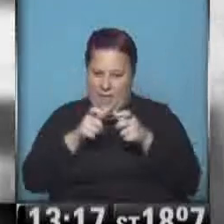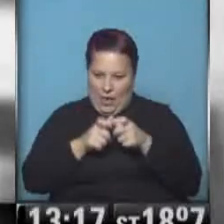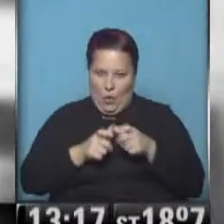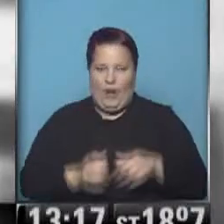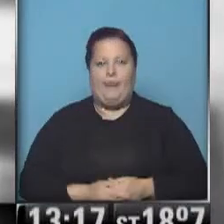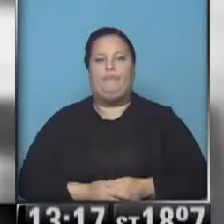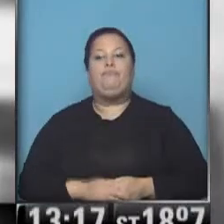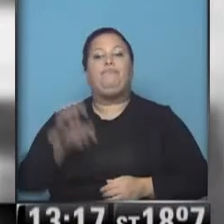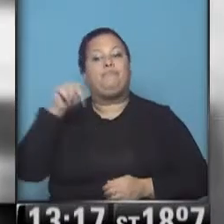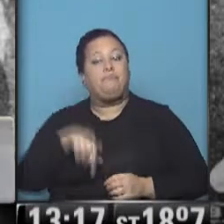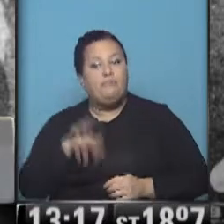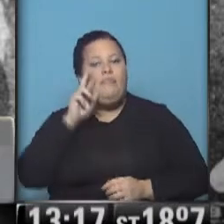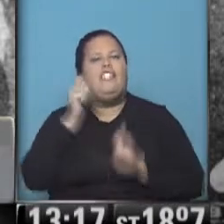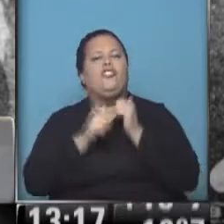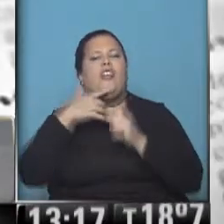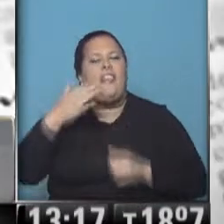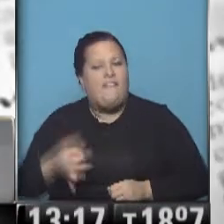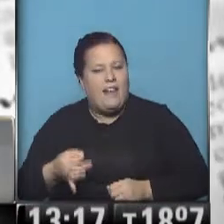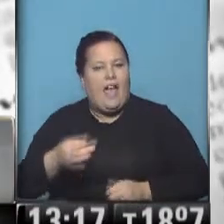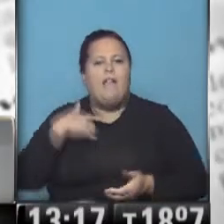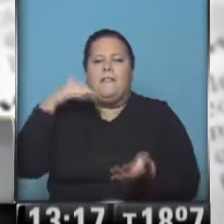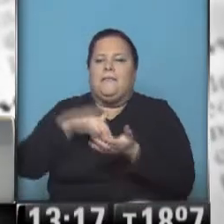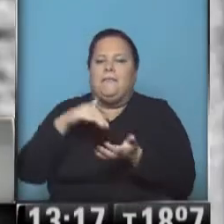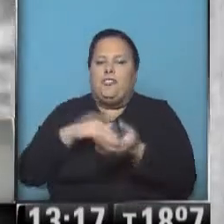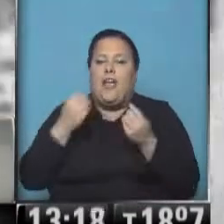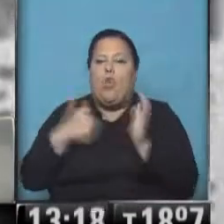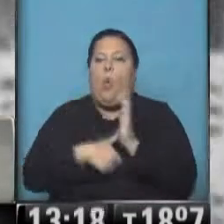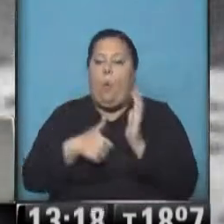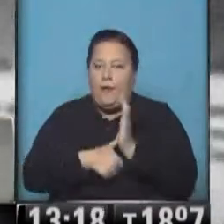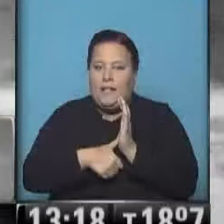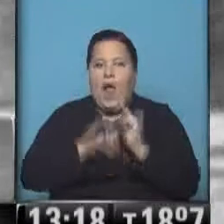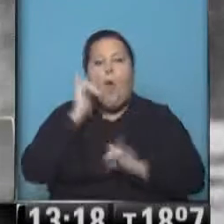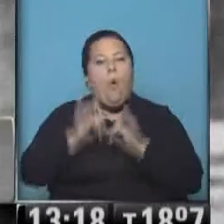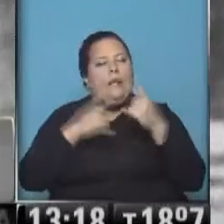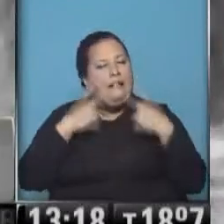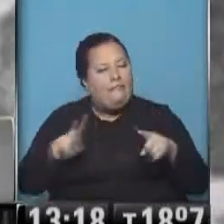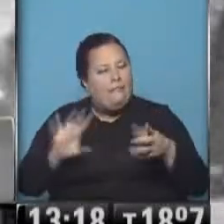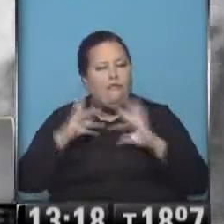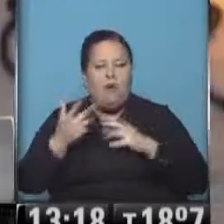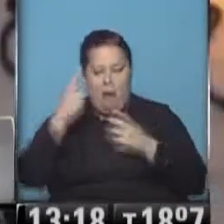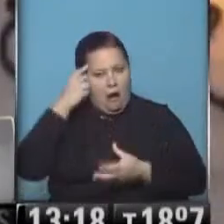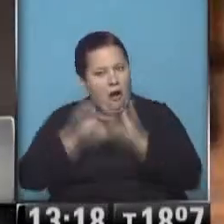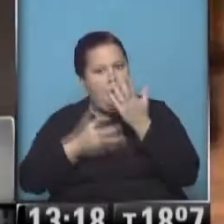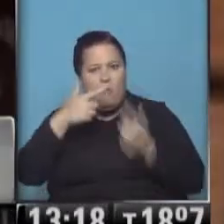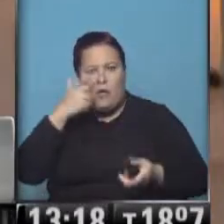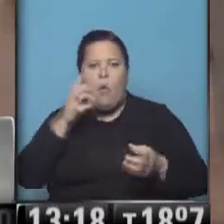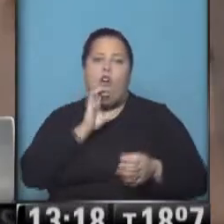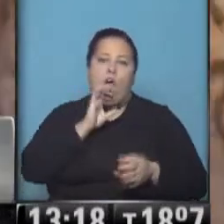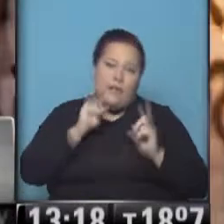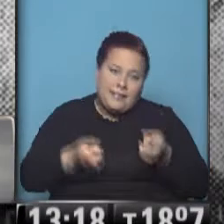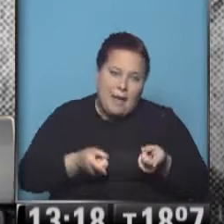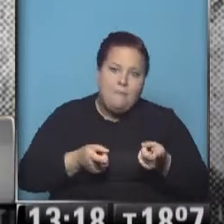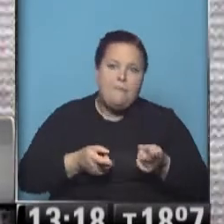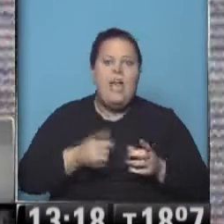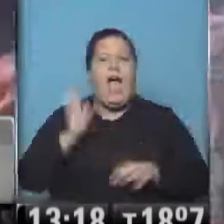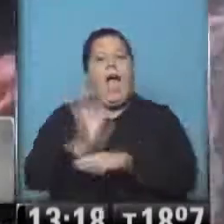acá nos vamos a una historia real seré millones es un documental que está contado de una manera muy atípica con mucha creatividad con mucho humor por momentos con